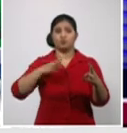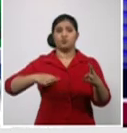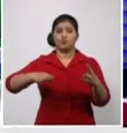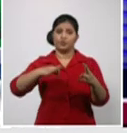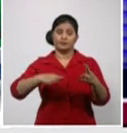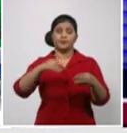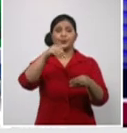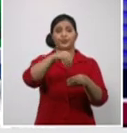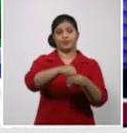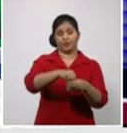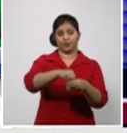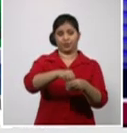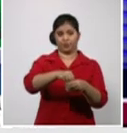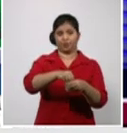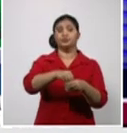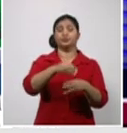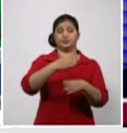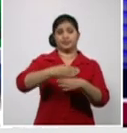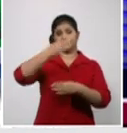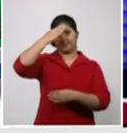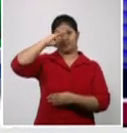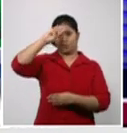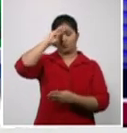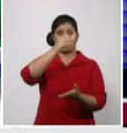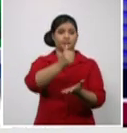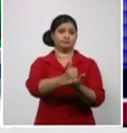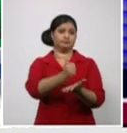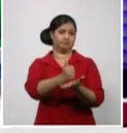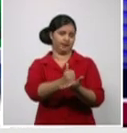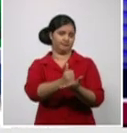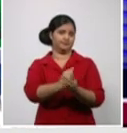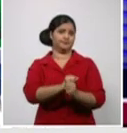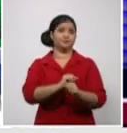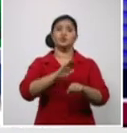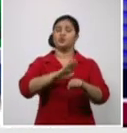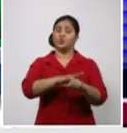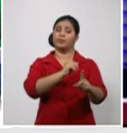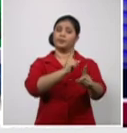Cuba también, contacto de caso positivo también,